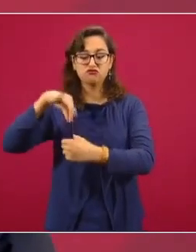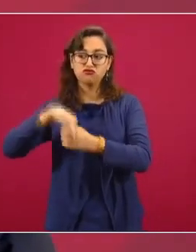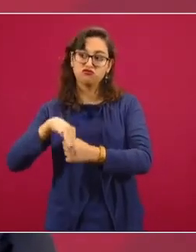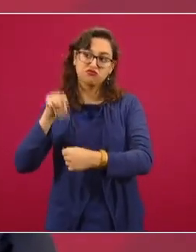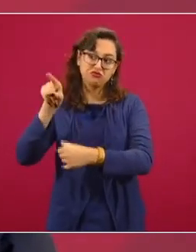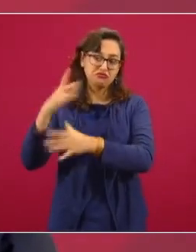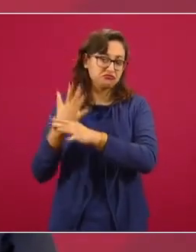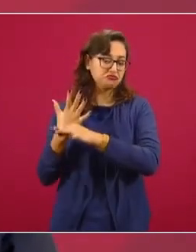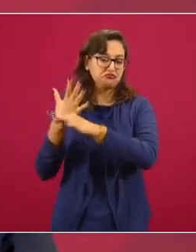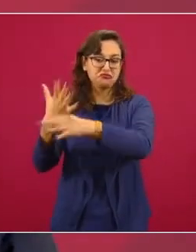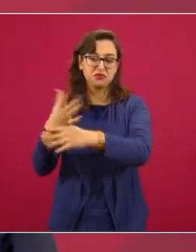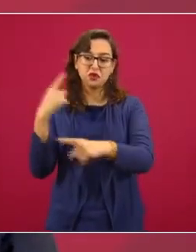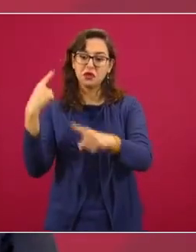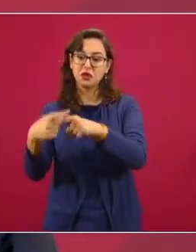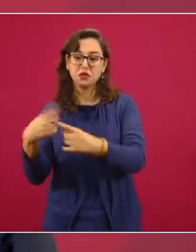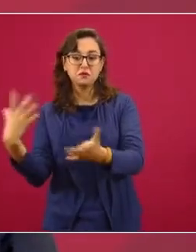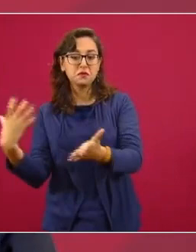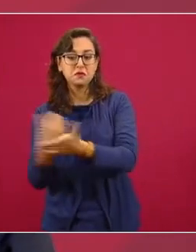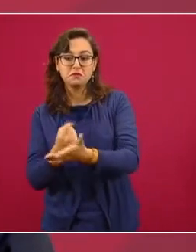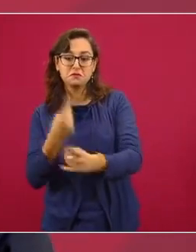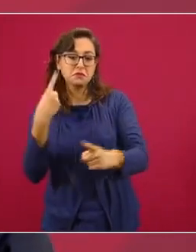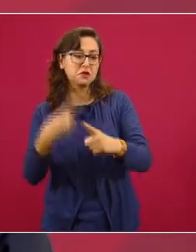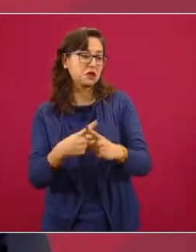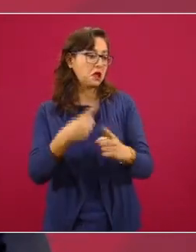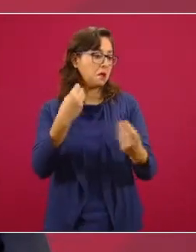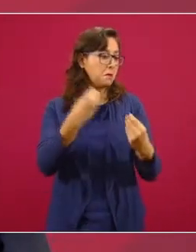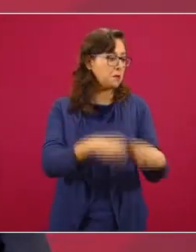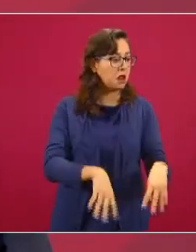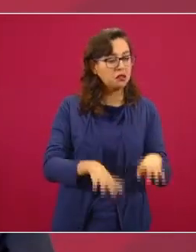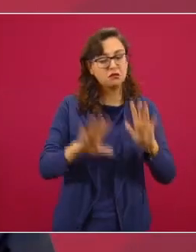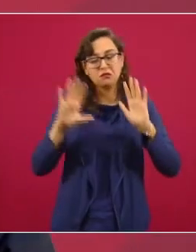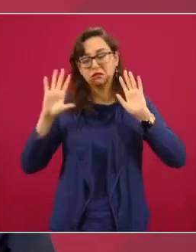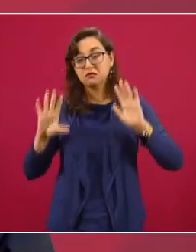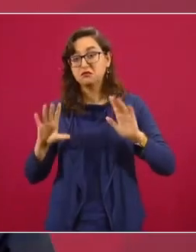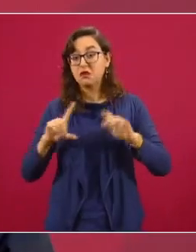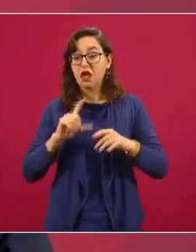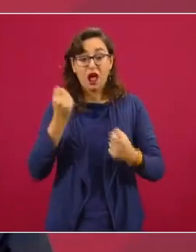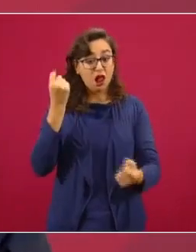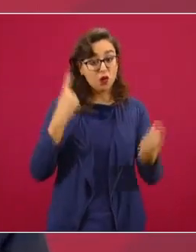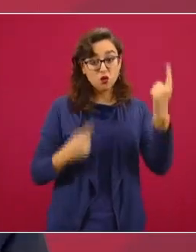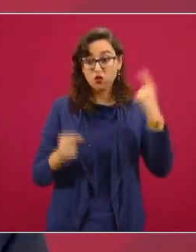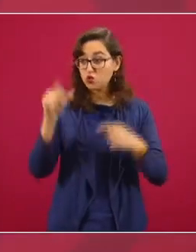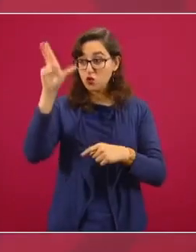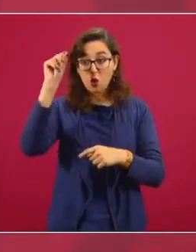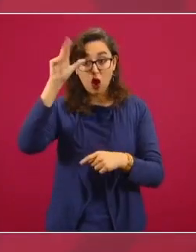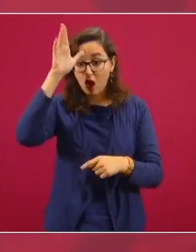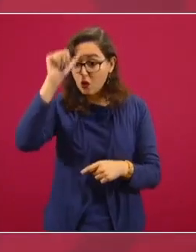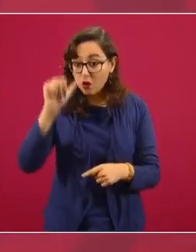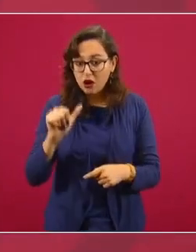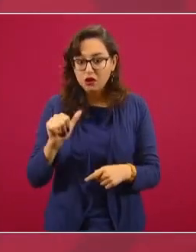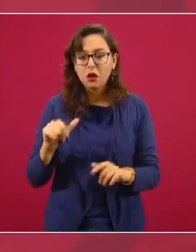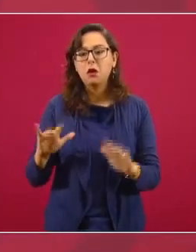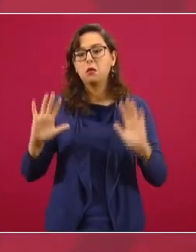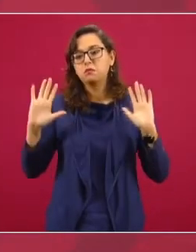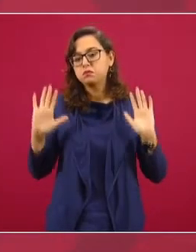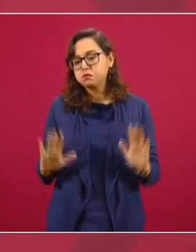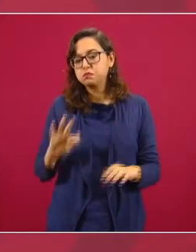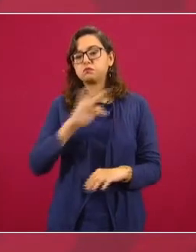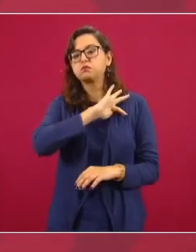gana. Y si hay inconformidades, hay procedimientos para